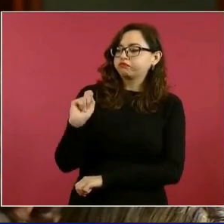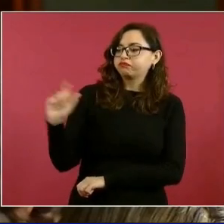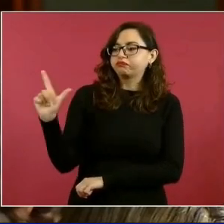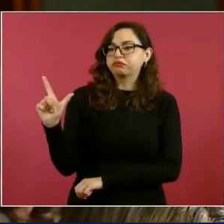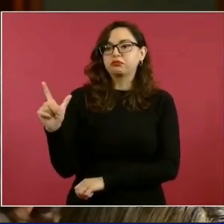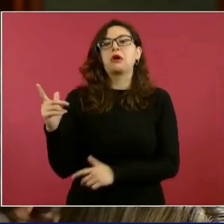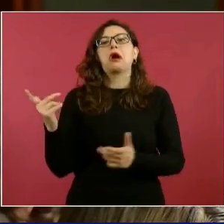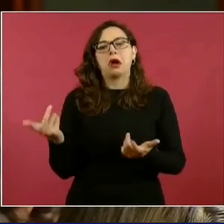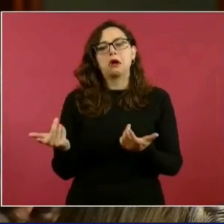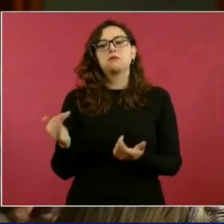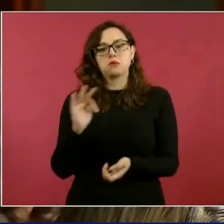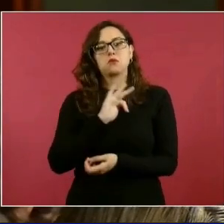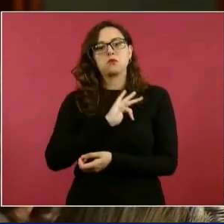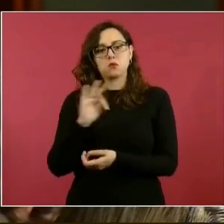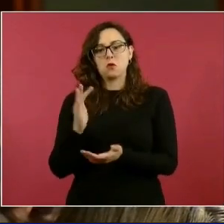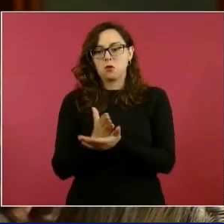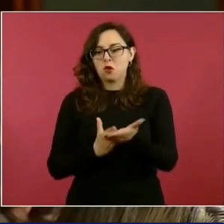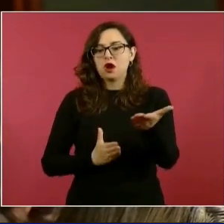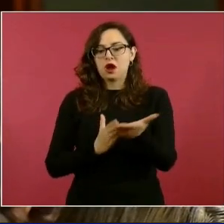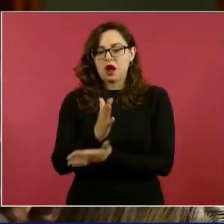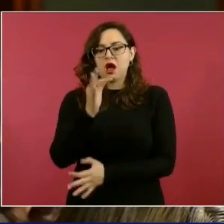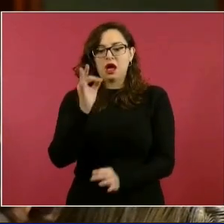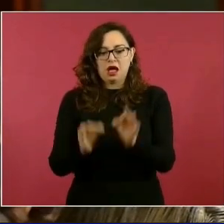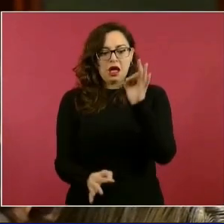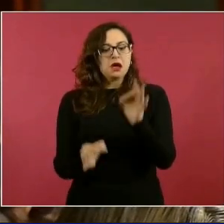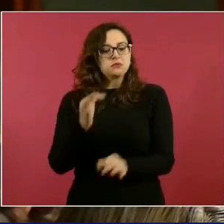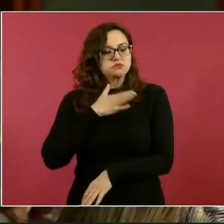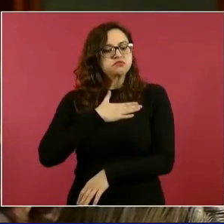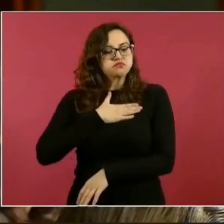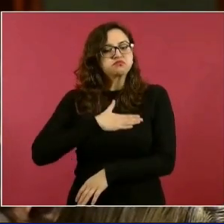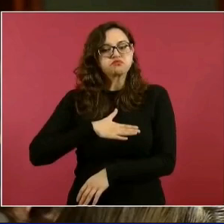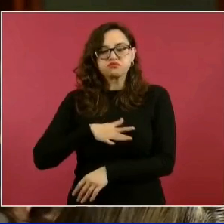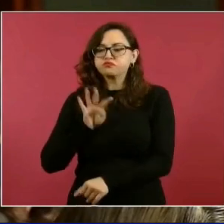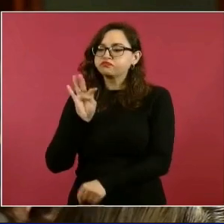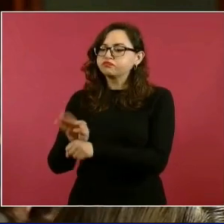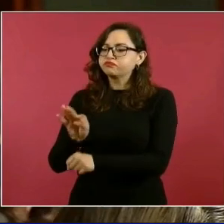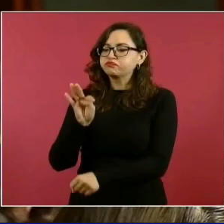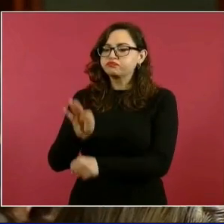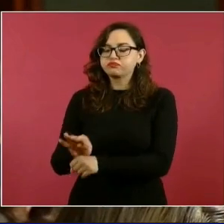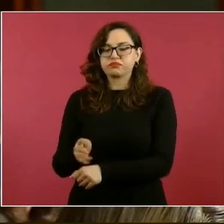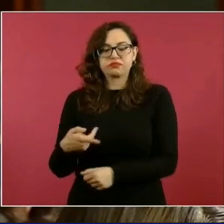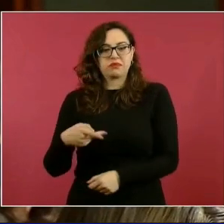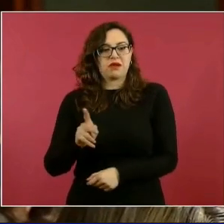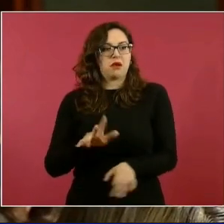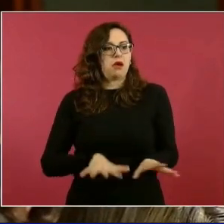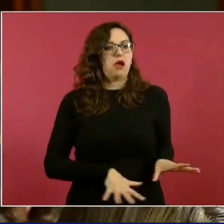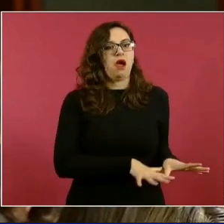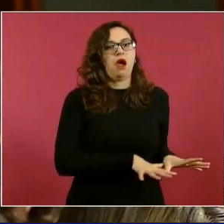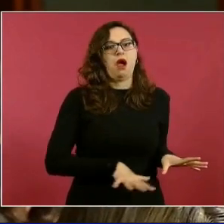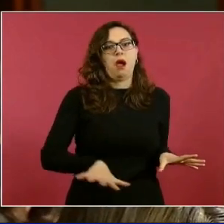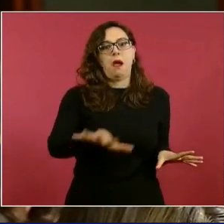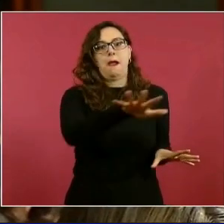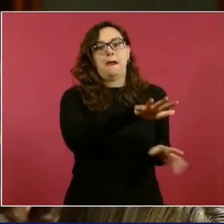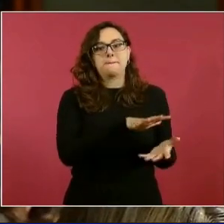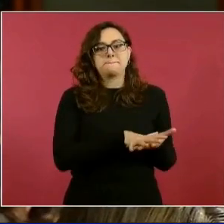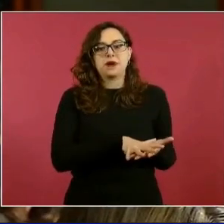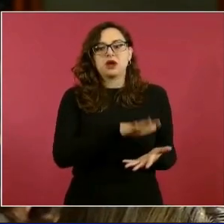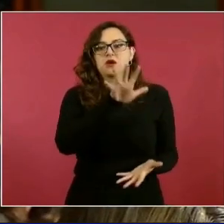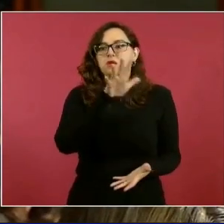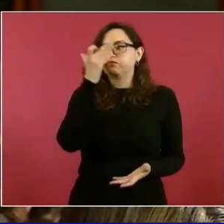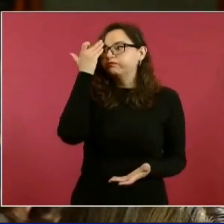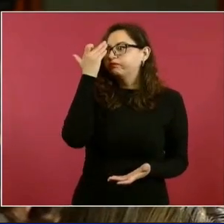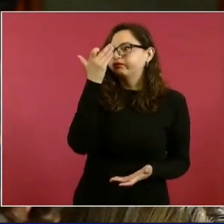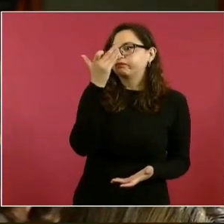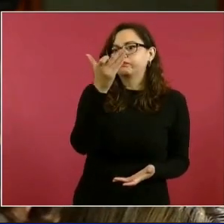una justicia tardía no es justicia. Entonces, eso es de los abogados. Entonces, y se